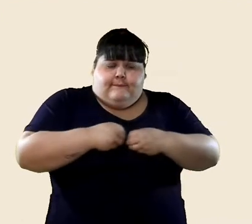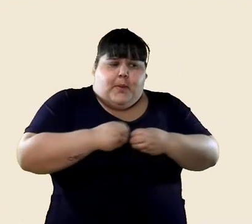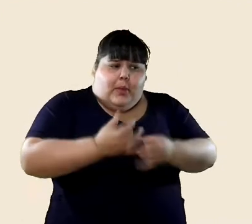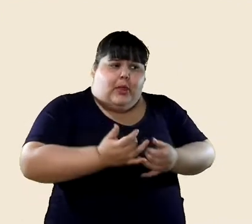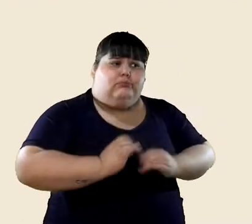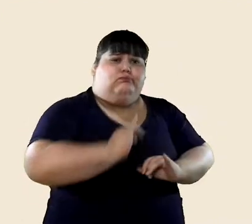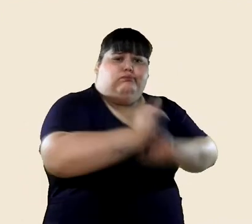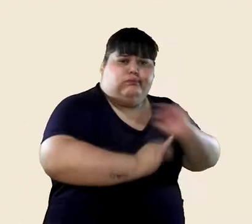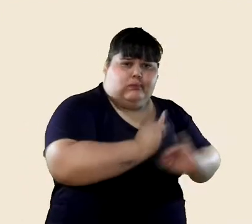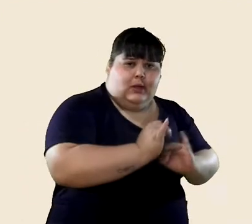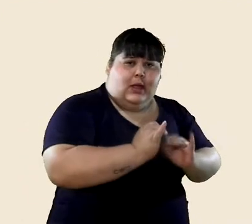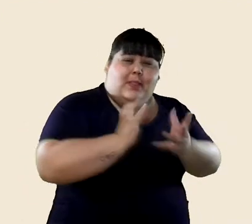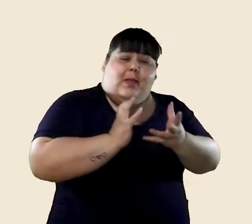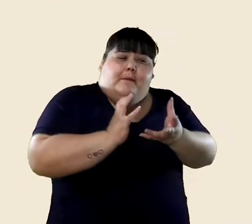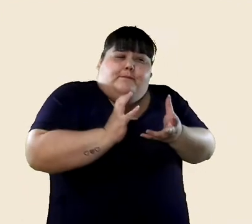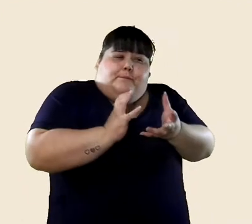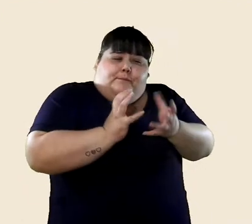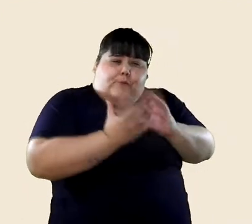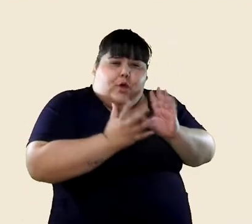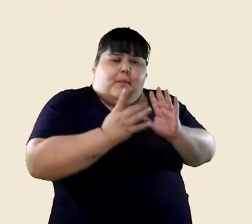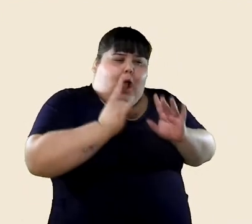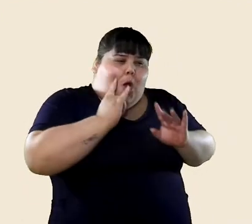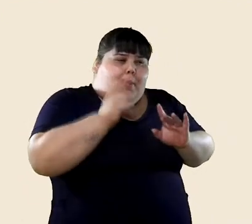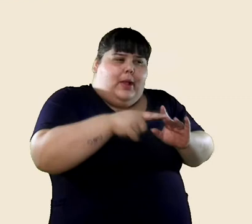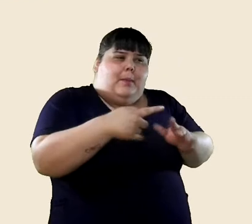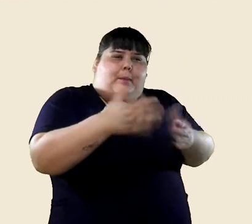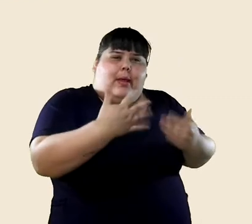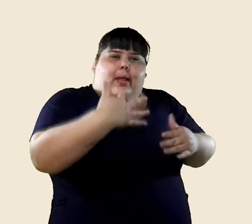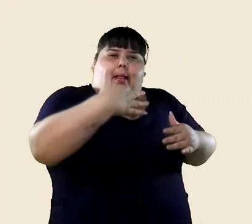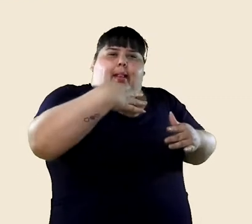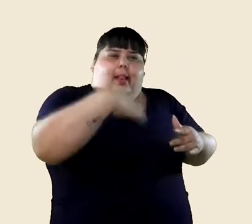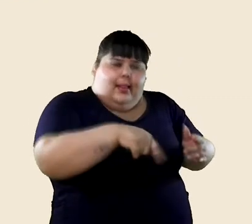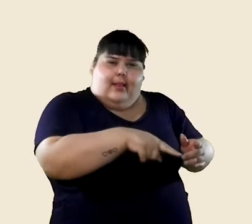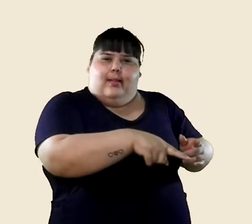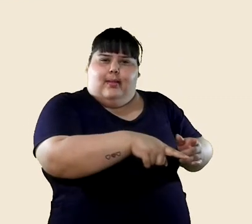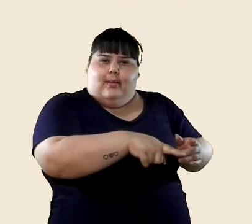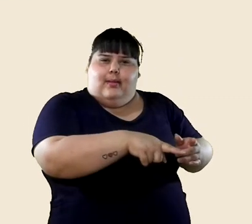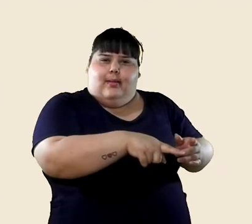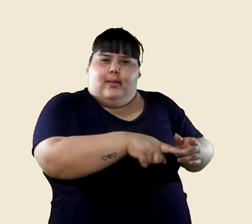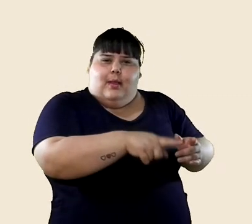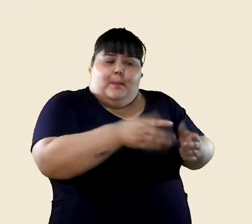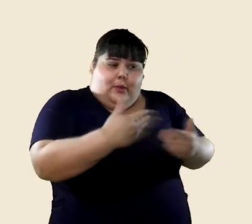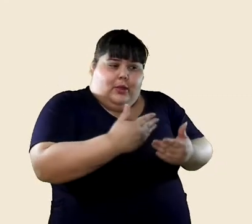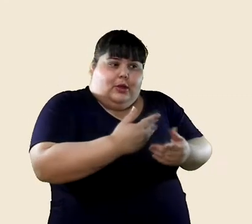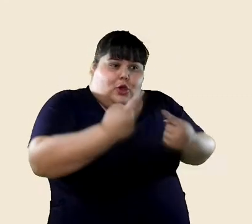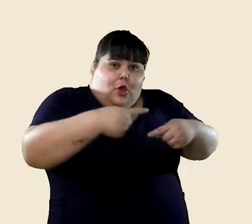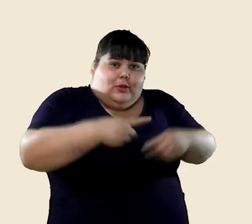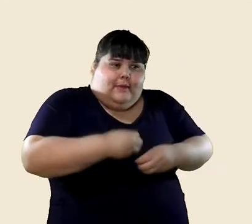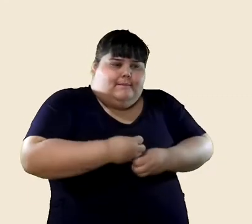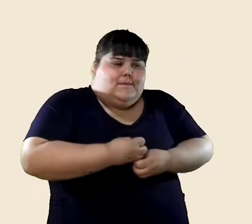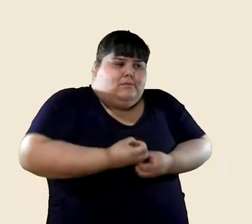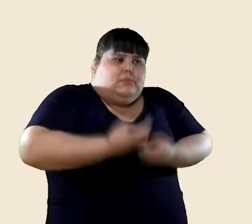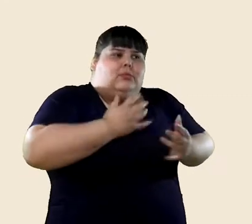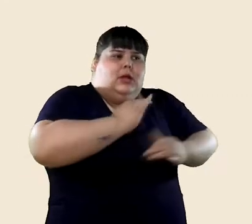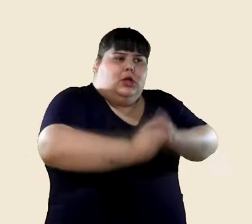modo en que ellos nos pueden entender, digamos. Entonces, poder decir las cosas importantes, no,